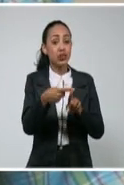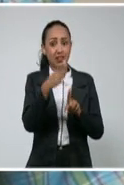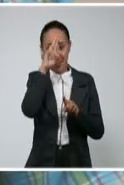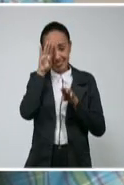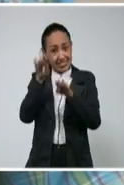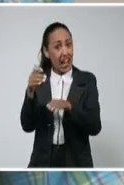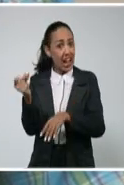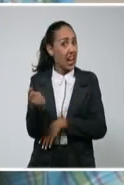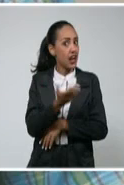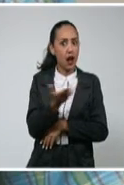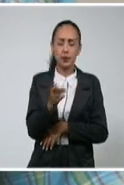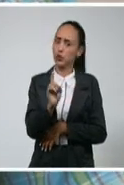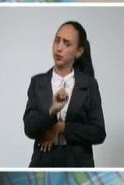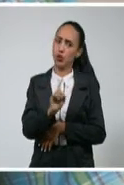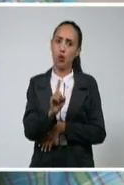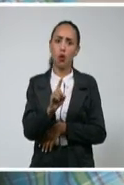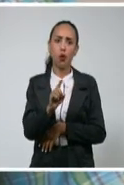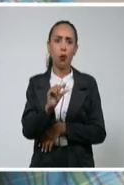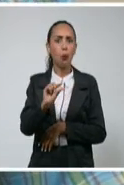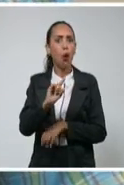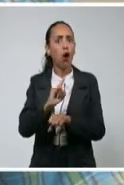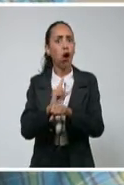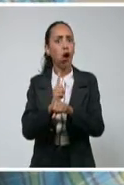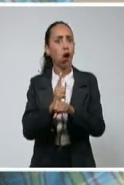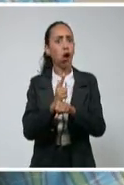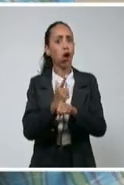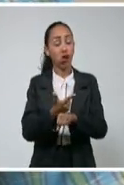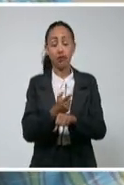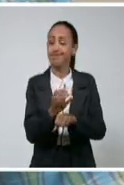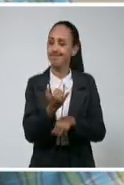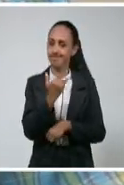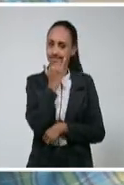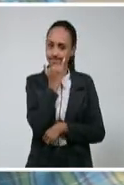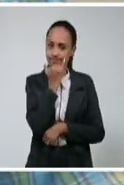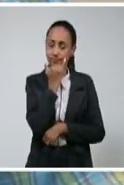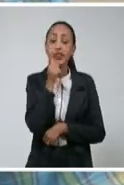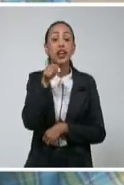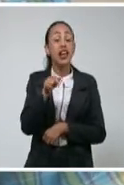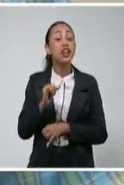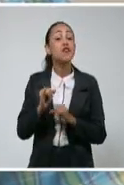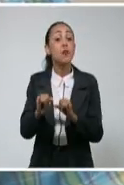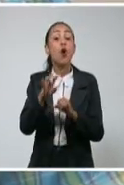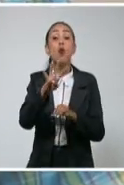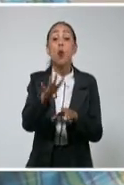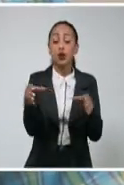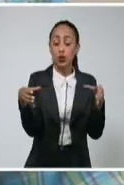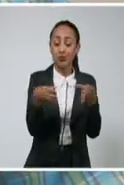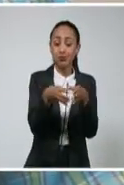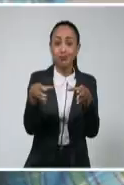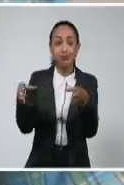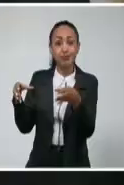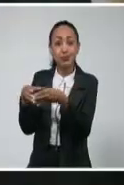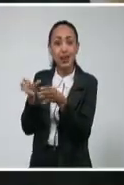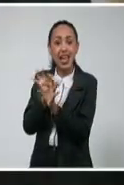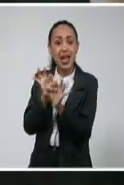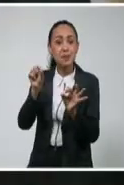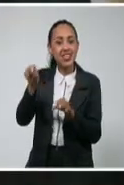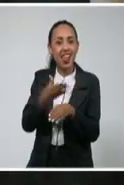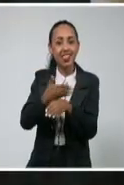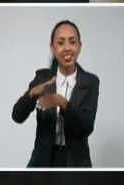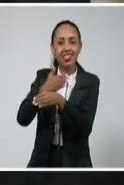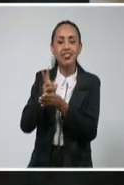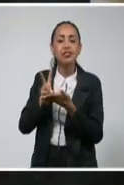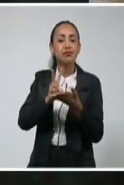los casos, como corresponde. Morales Ojeda informó que 4 equipos multidisciplinarios visitarán los próximos días